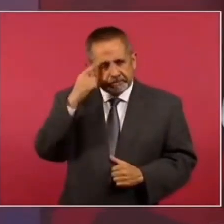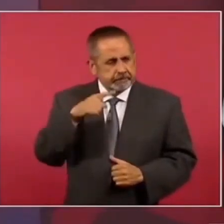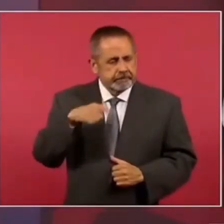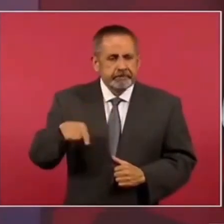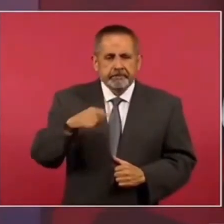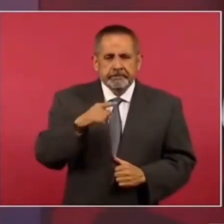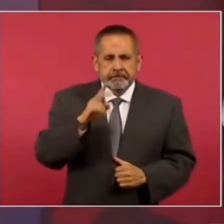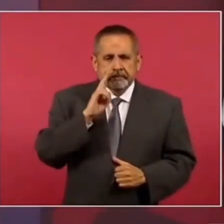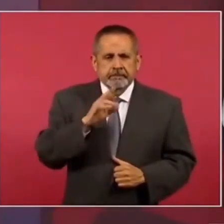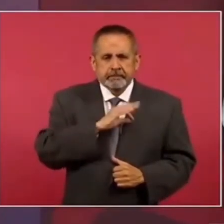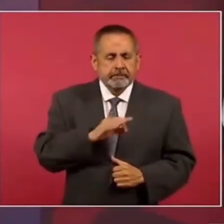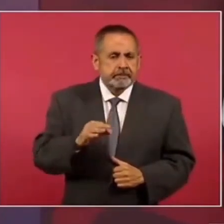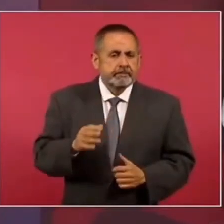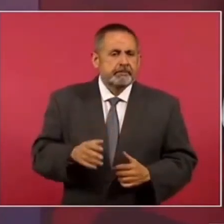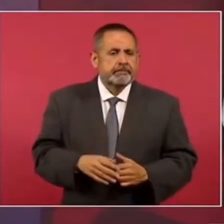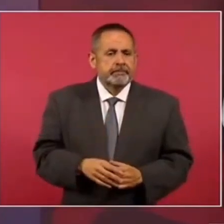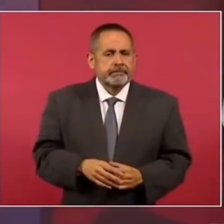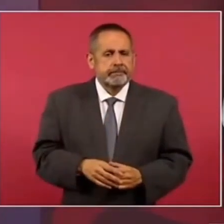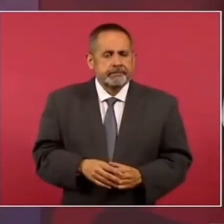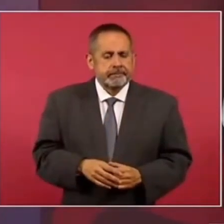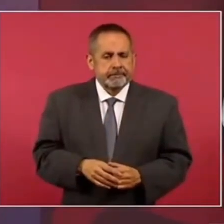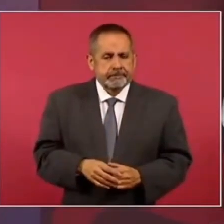pudieran